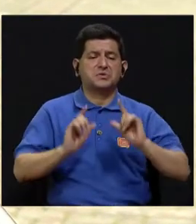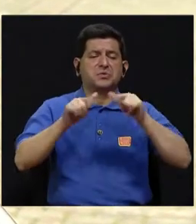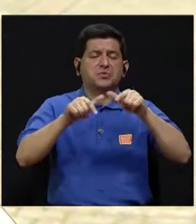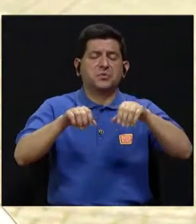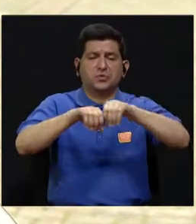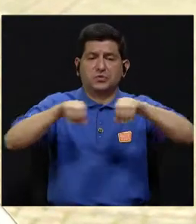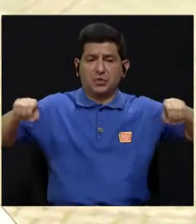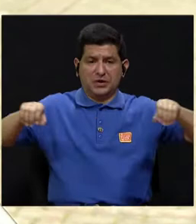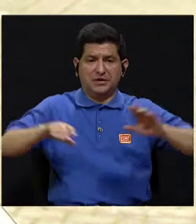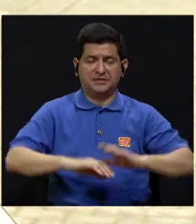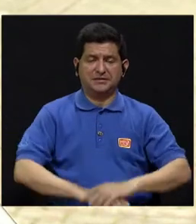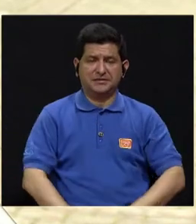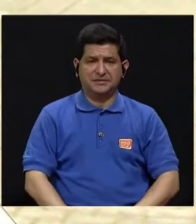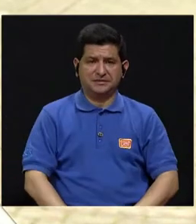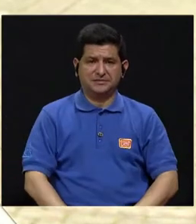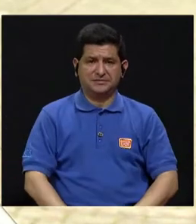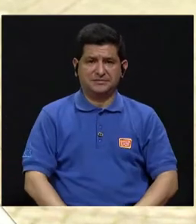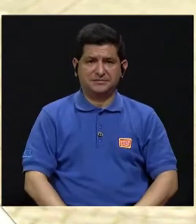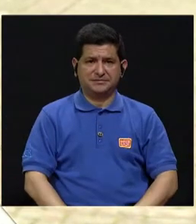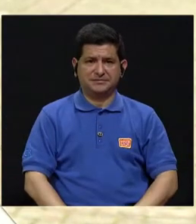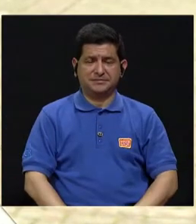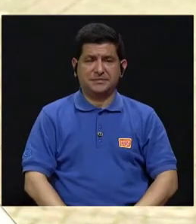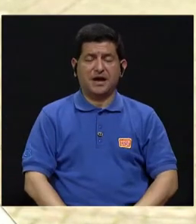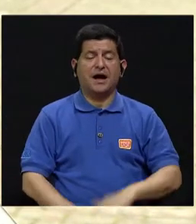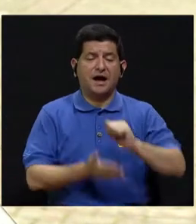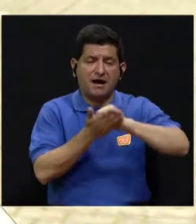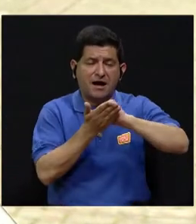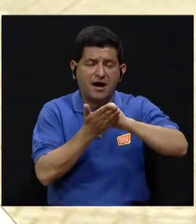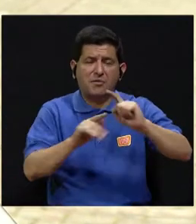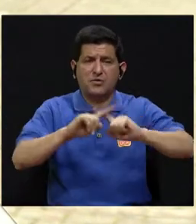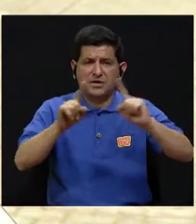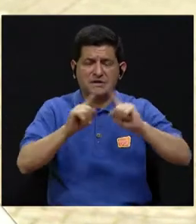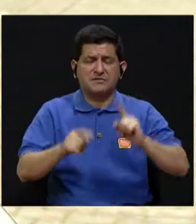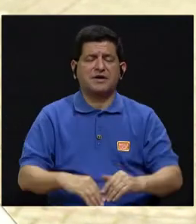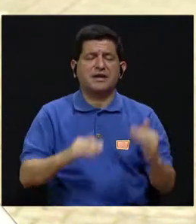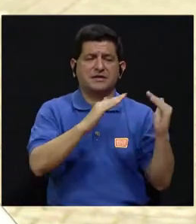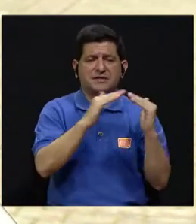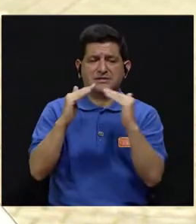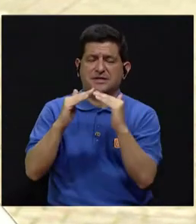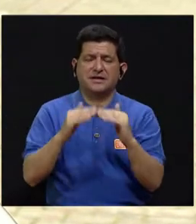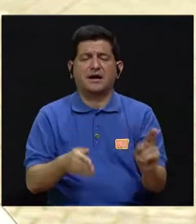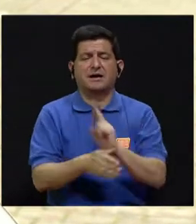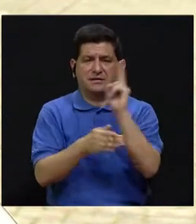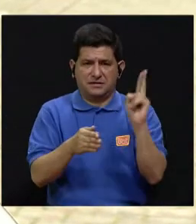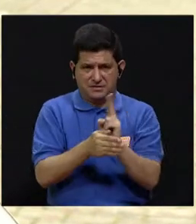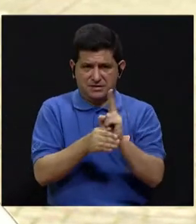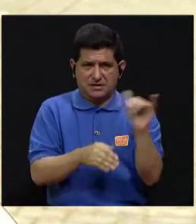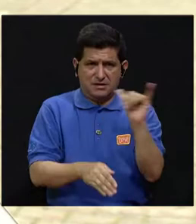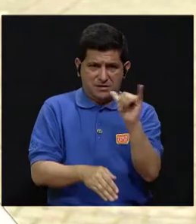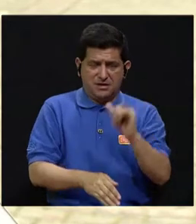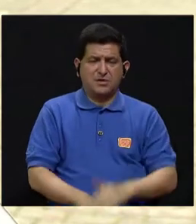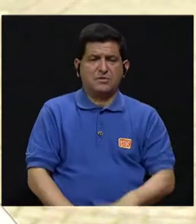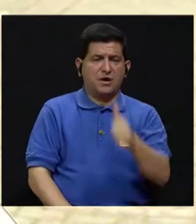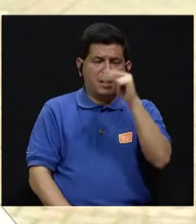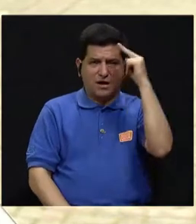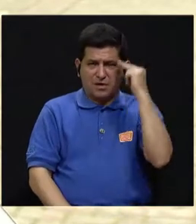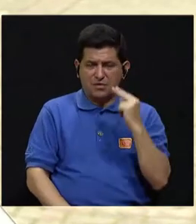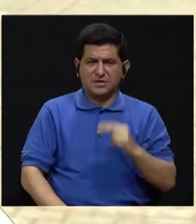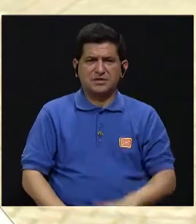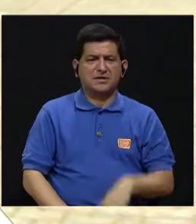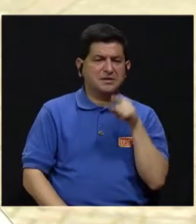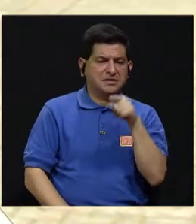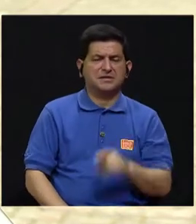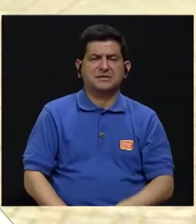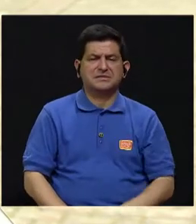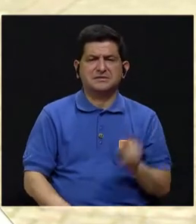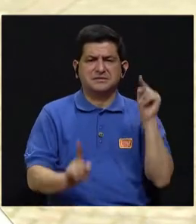el alcantarillado, los detergentes que se utilizan en la casa, las mismas aguas negras que se